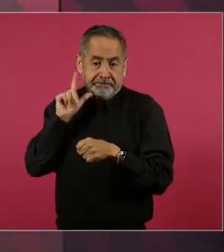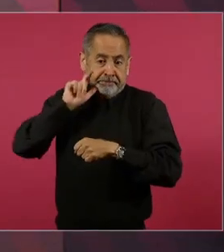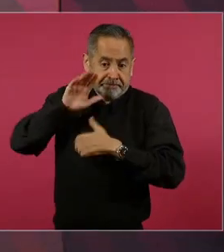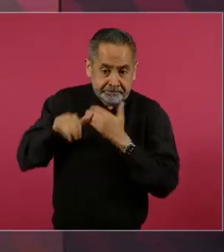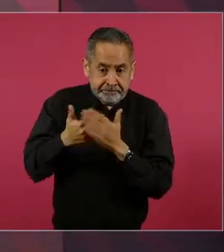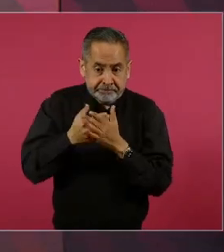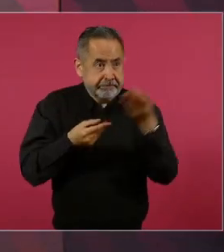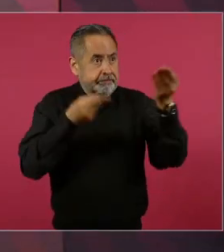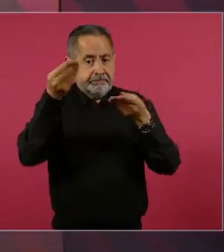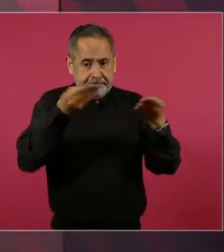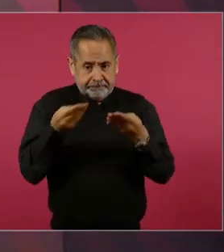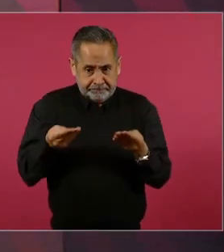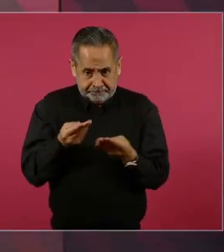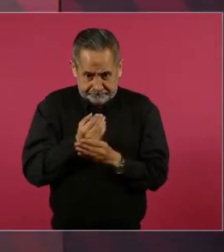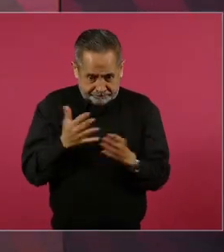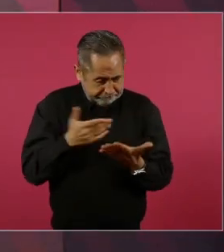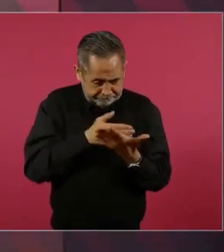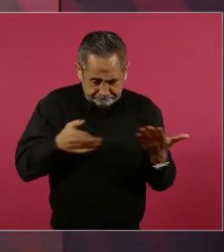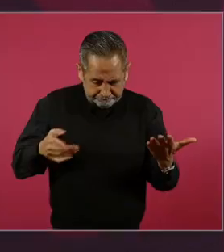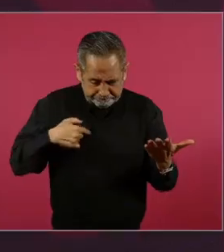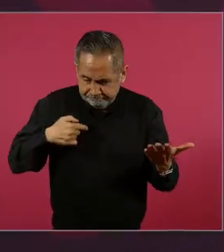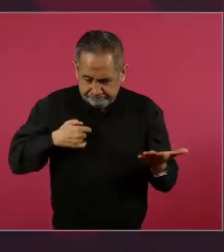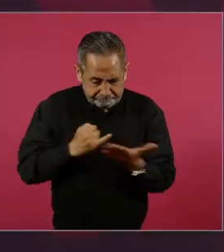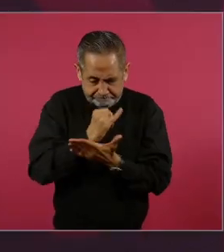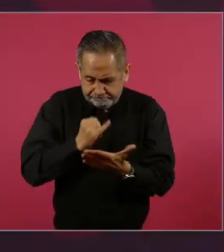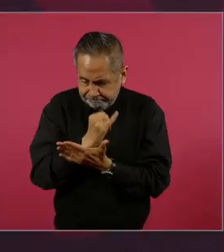las decisiones que tiene uno que tomar.